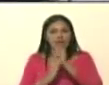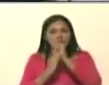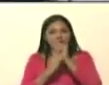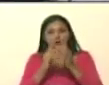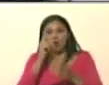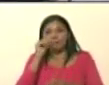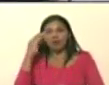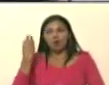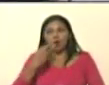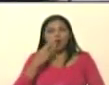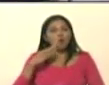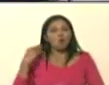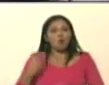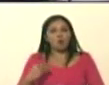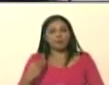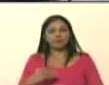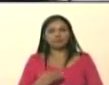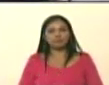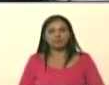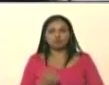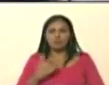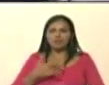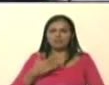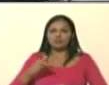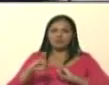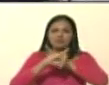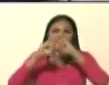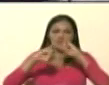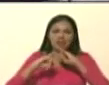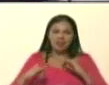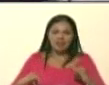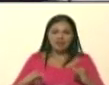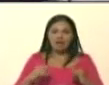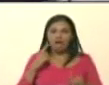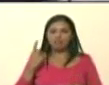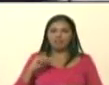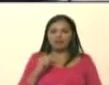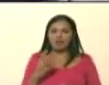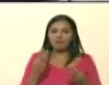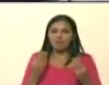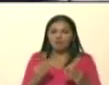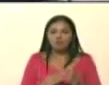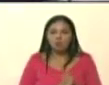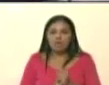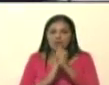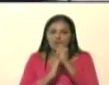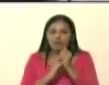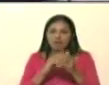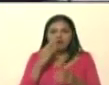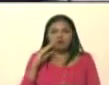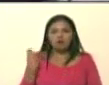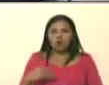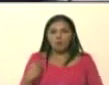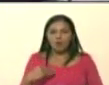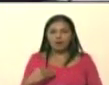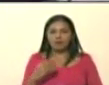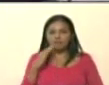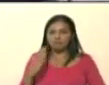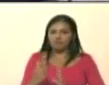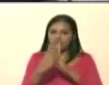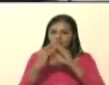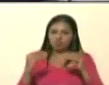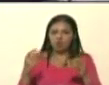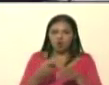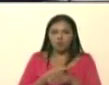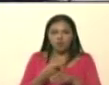joven yo me siento feliz de tener tantos líderes y liderezas jóvenes al frente de